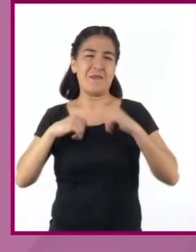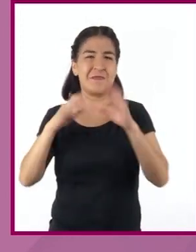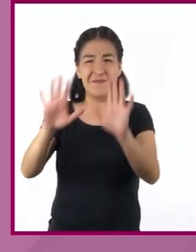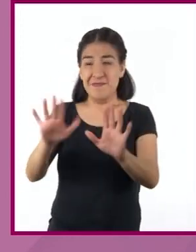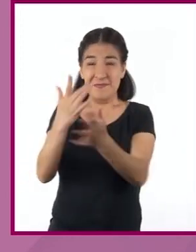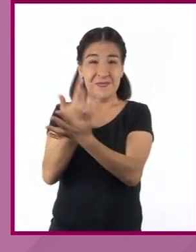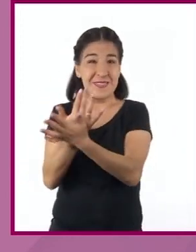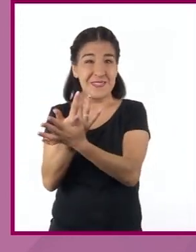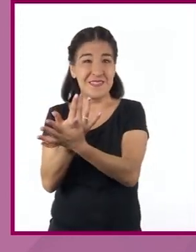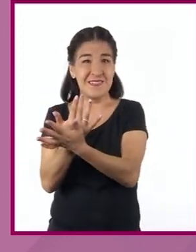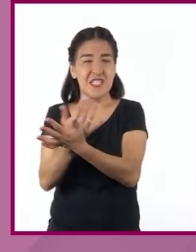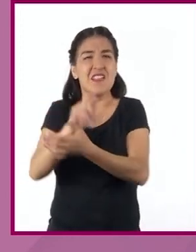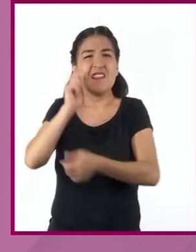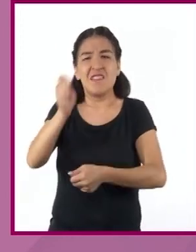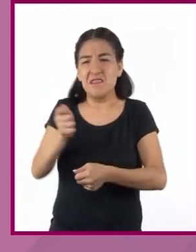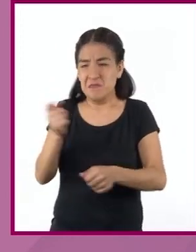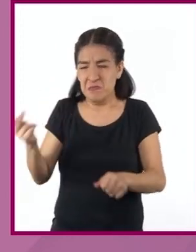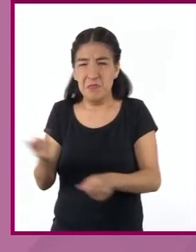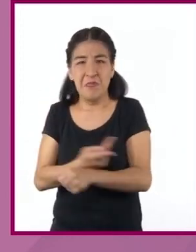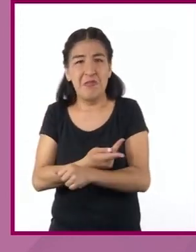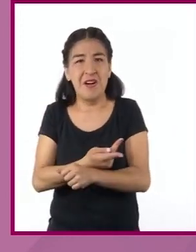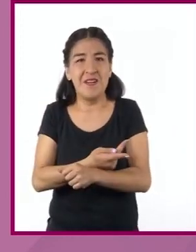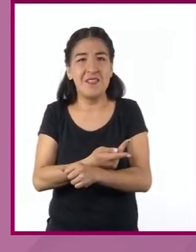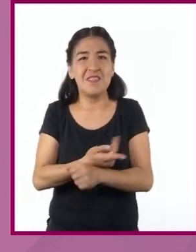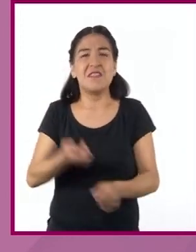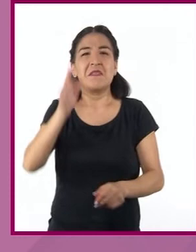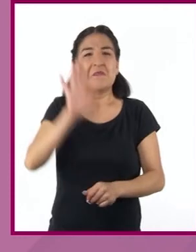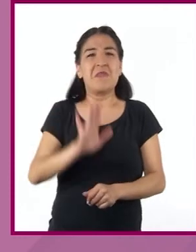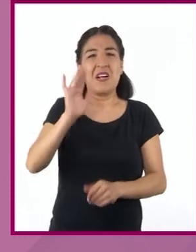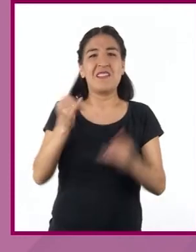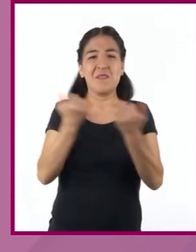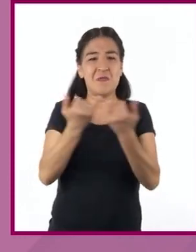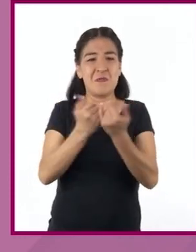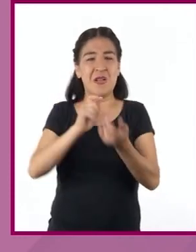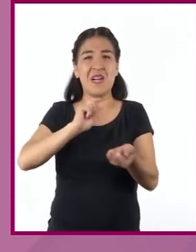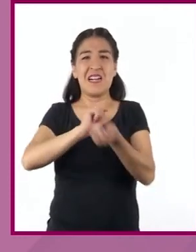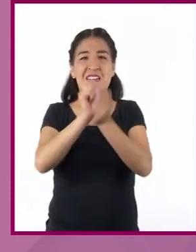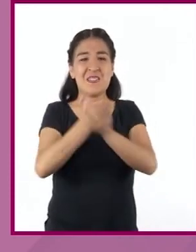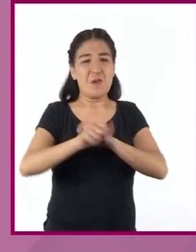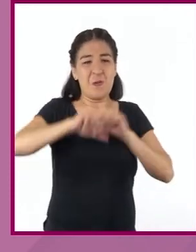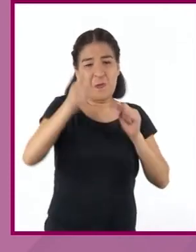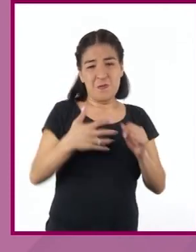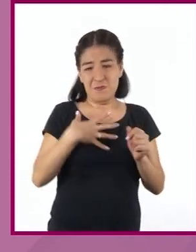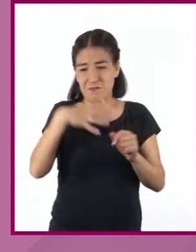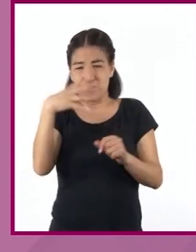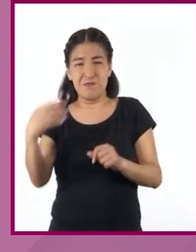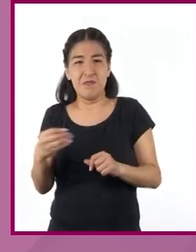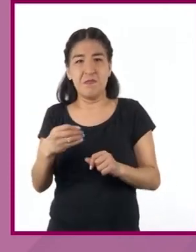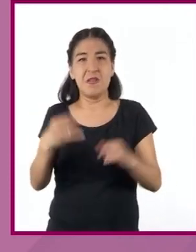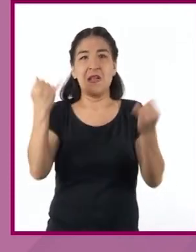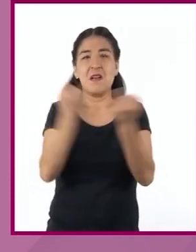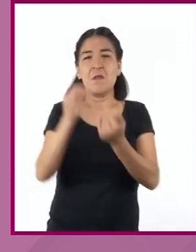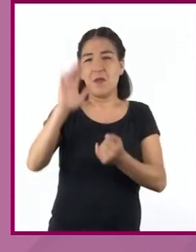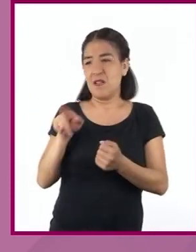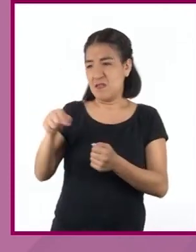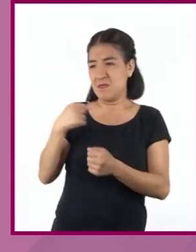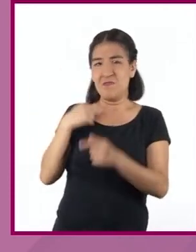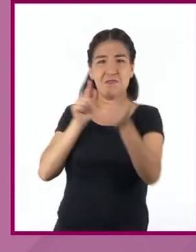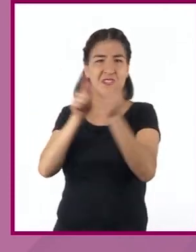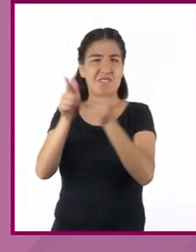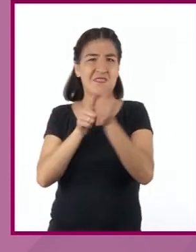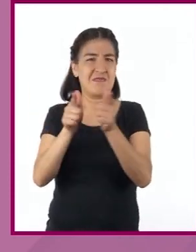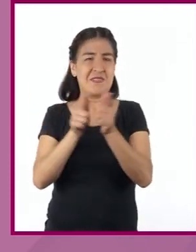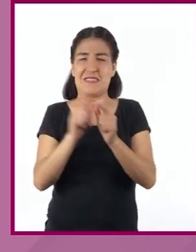¡Esperen! ¡Algo pasa! Se está convirtiendo en otra levadura. Creo que es mi gemela. ¡Oh